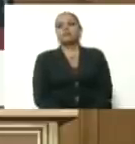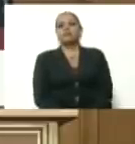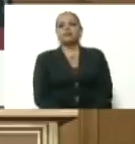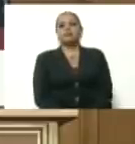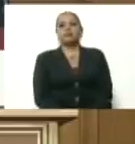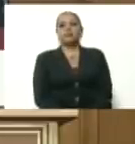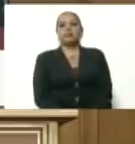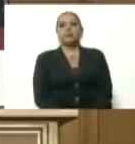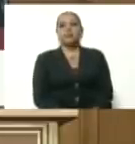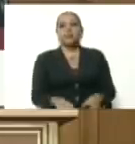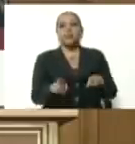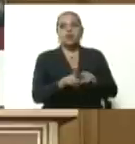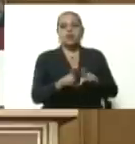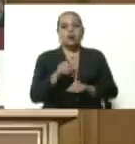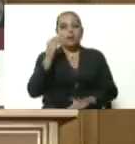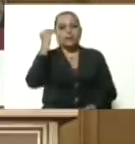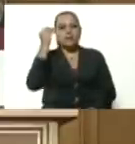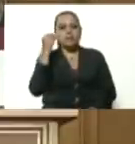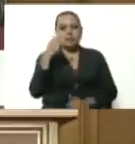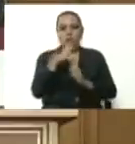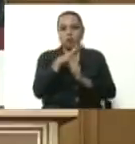así como también el pensamiento neocolonial,